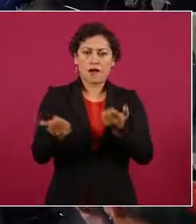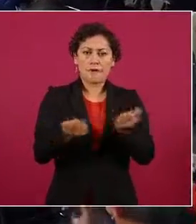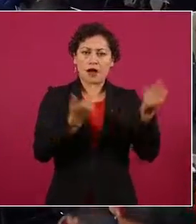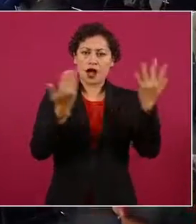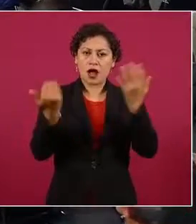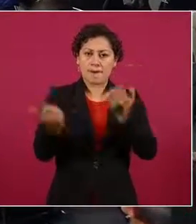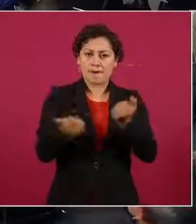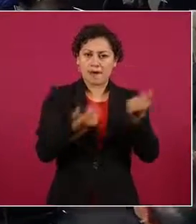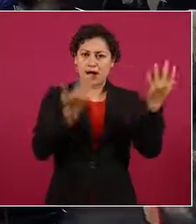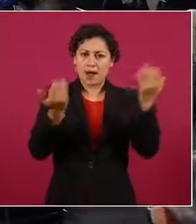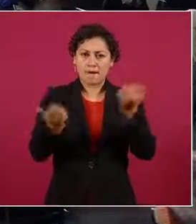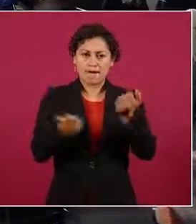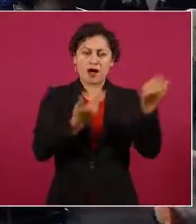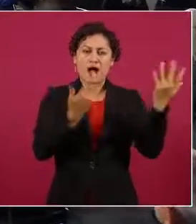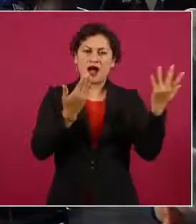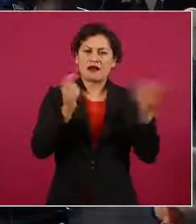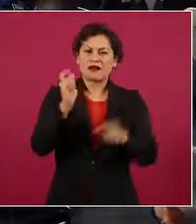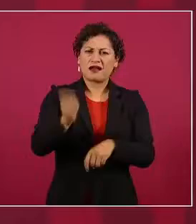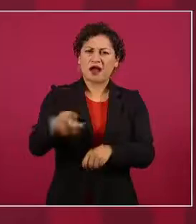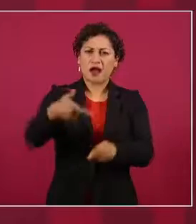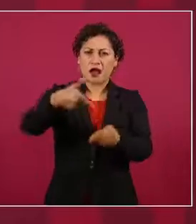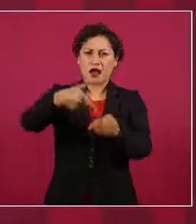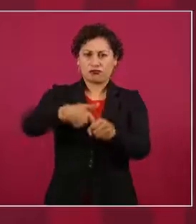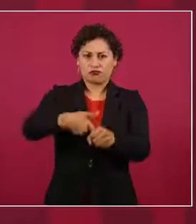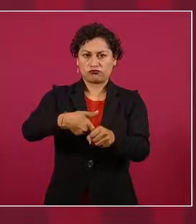una gran cantidad de gasolinas.